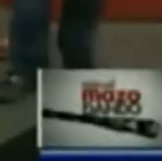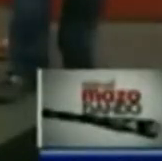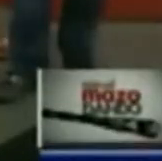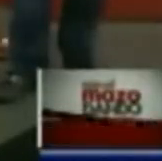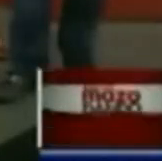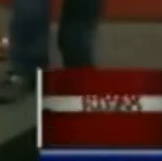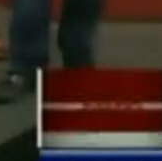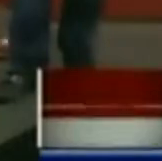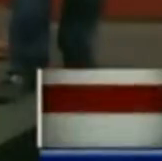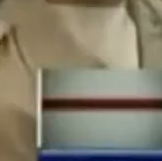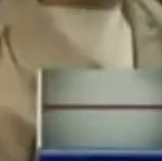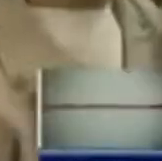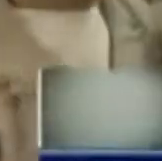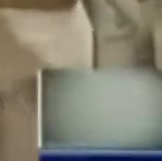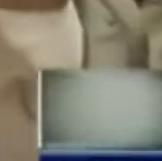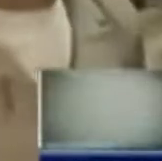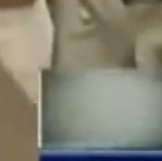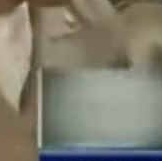Dale pues